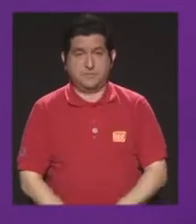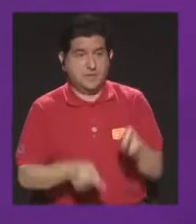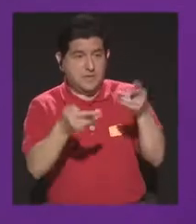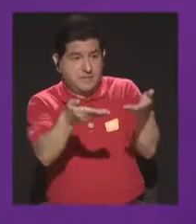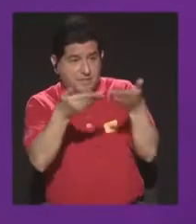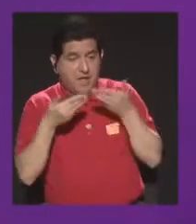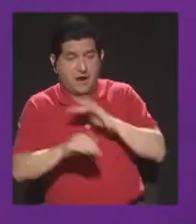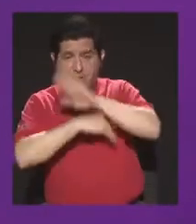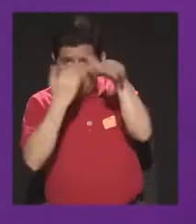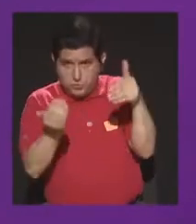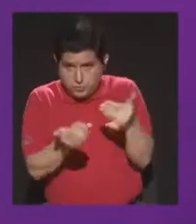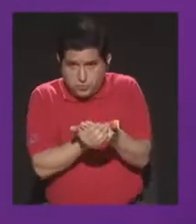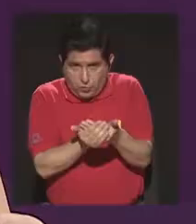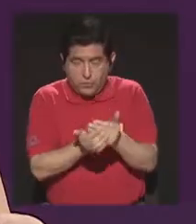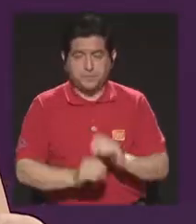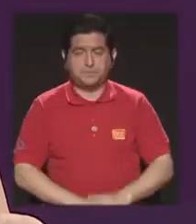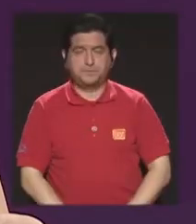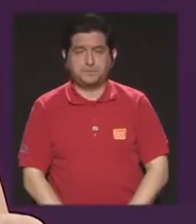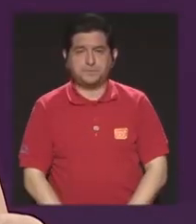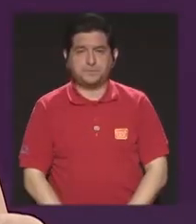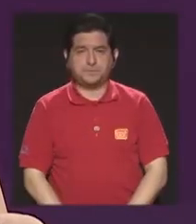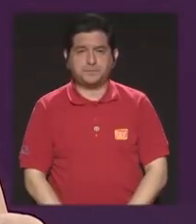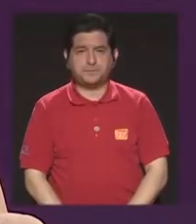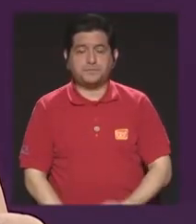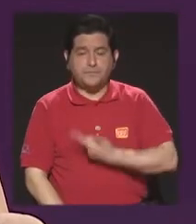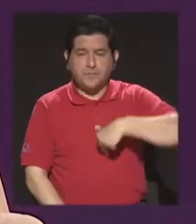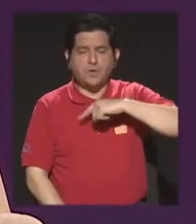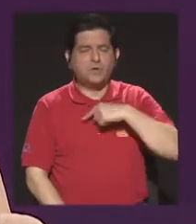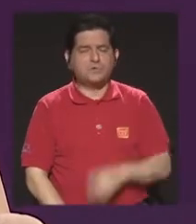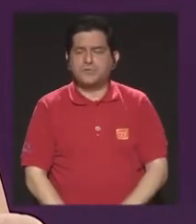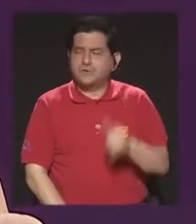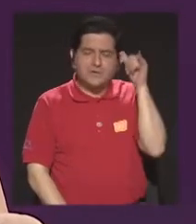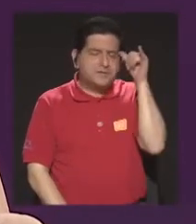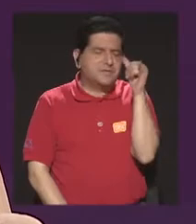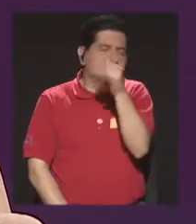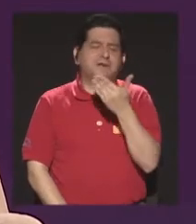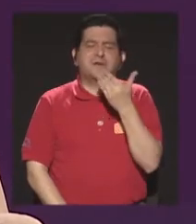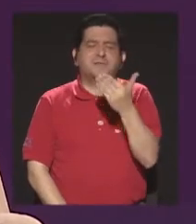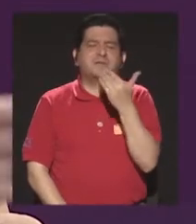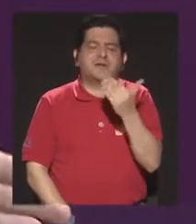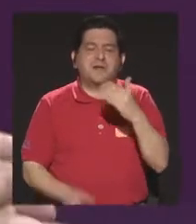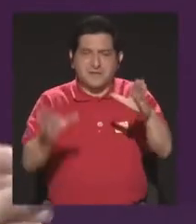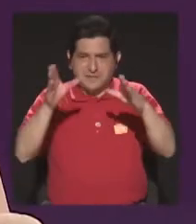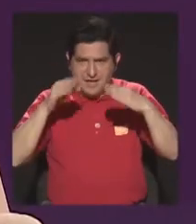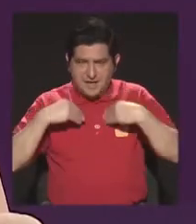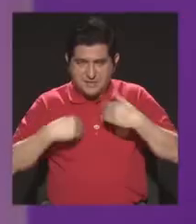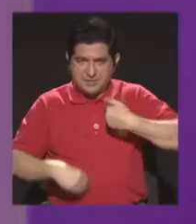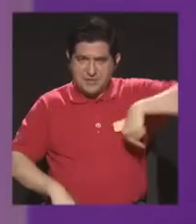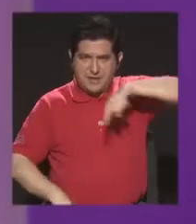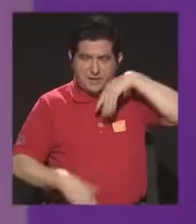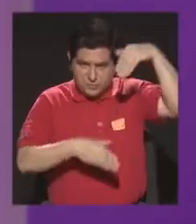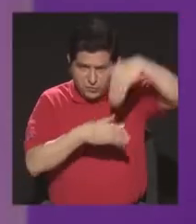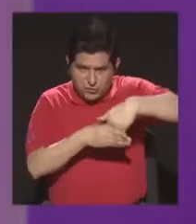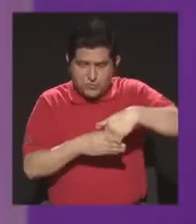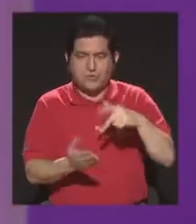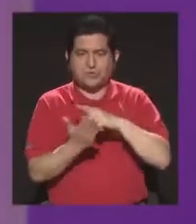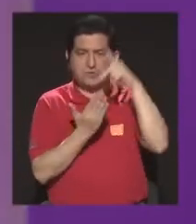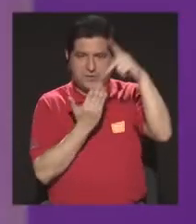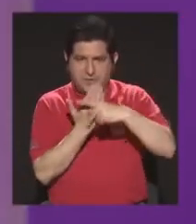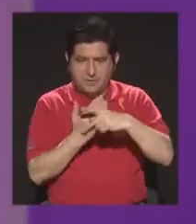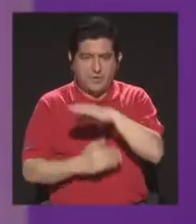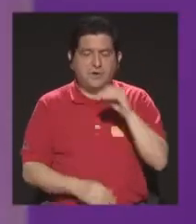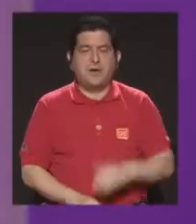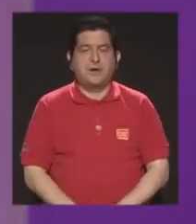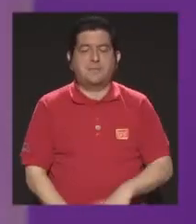todo. Entonces estamos eternamente agradecidos porque nos hayan aceptado en el programa y nos mantengan la aplicación. El